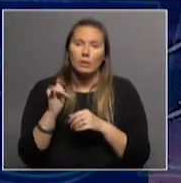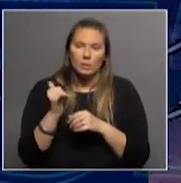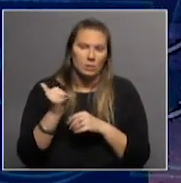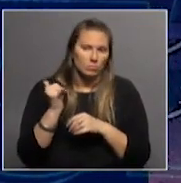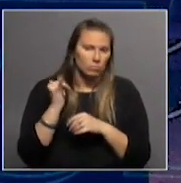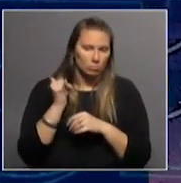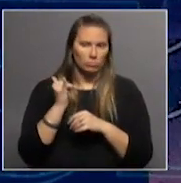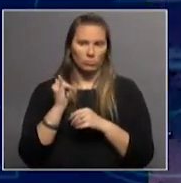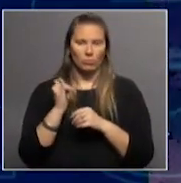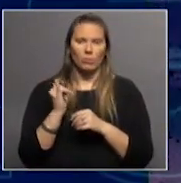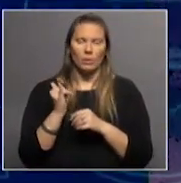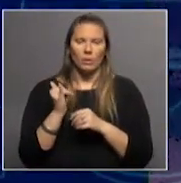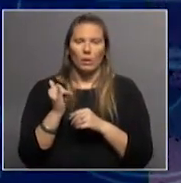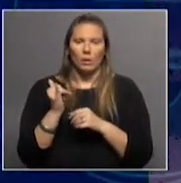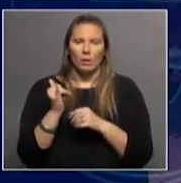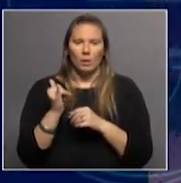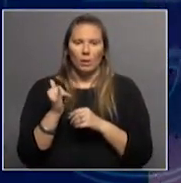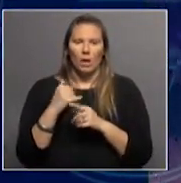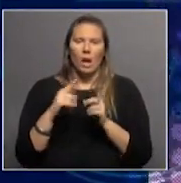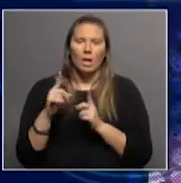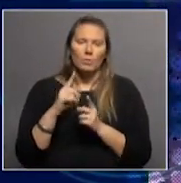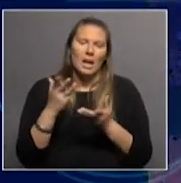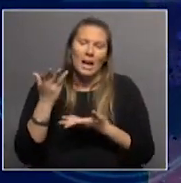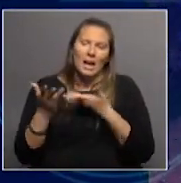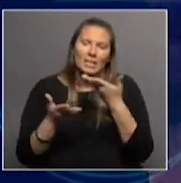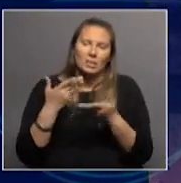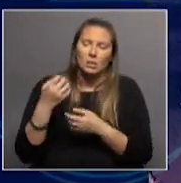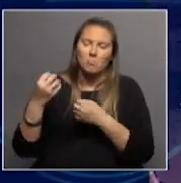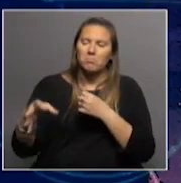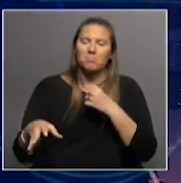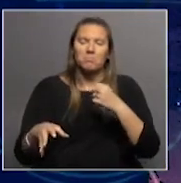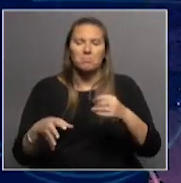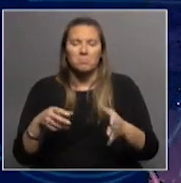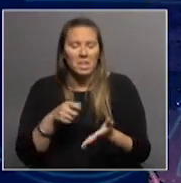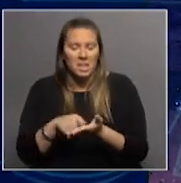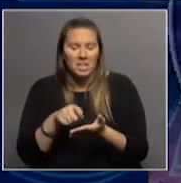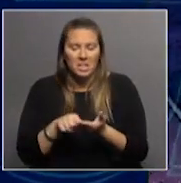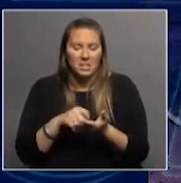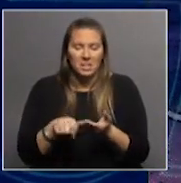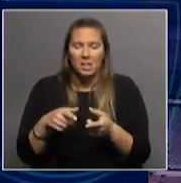duda yo tenía como algunas canciones dispersas escritas